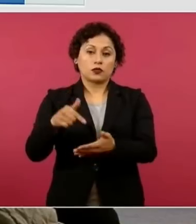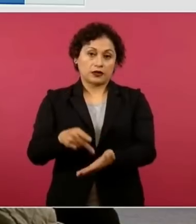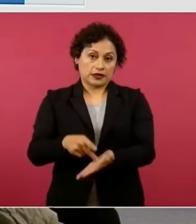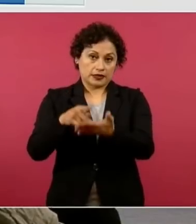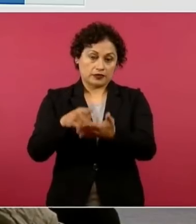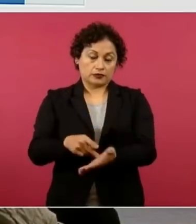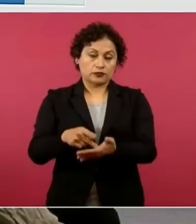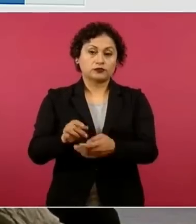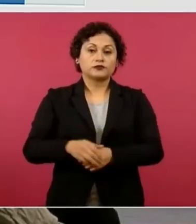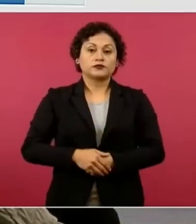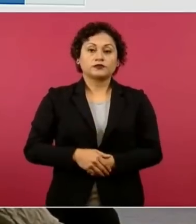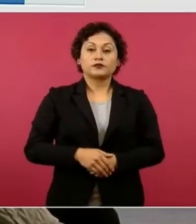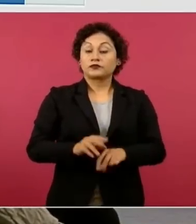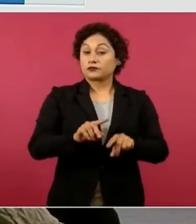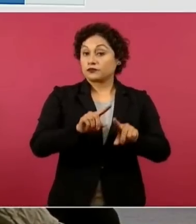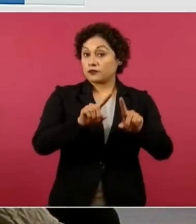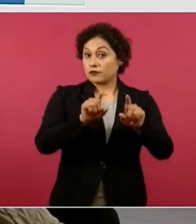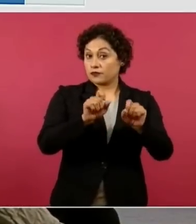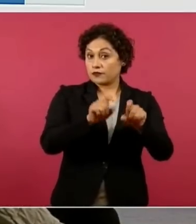Tortilla,